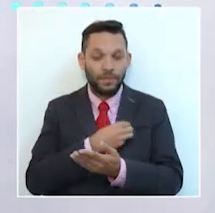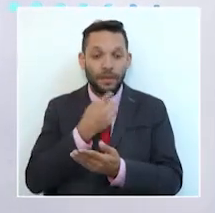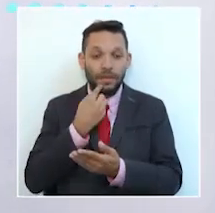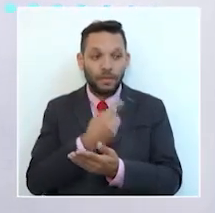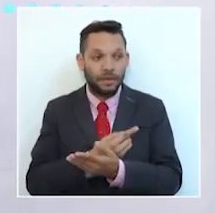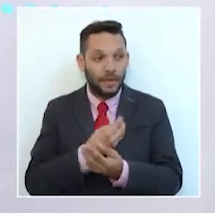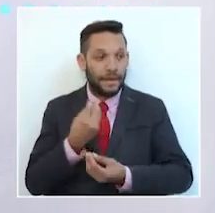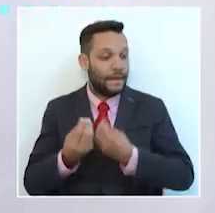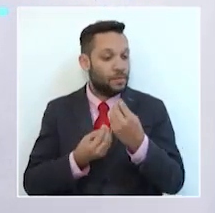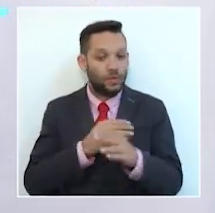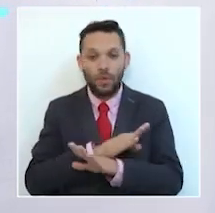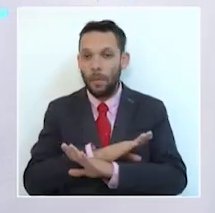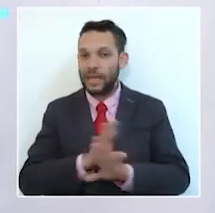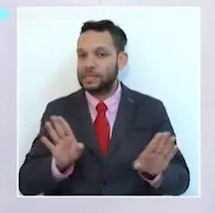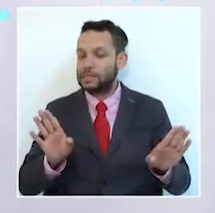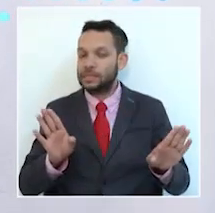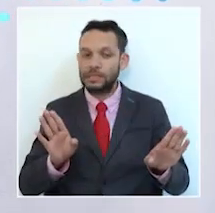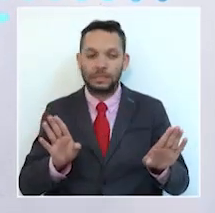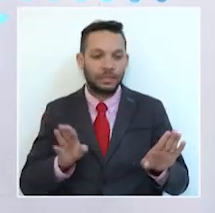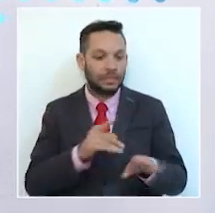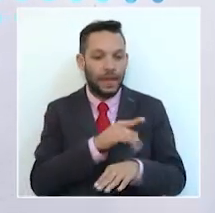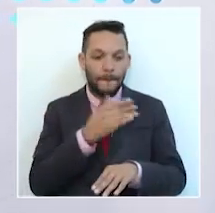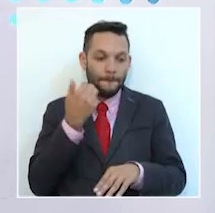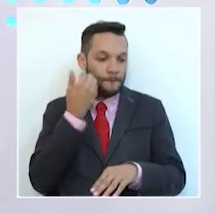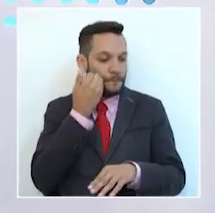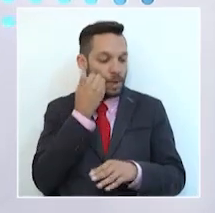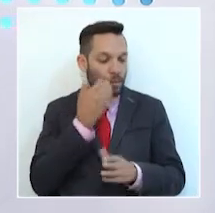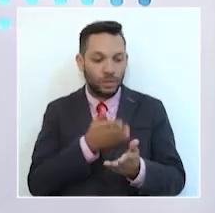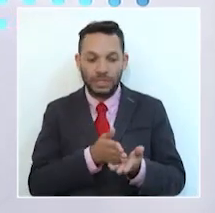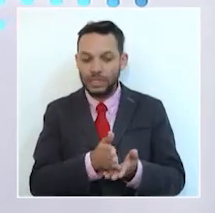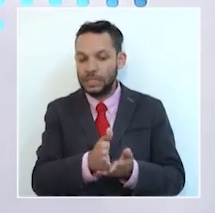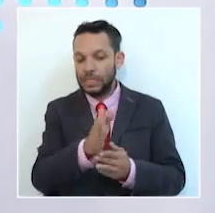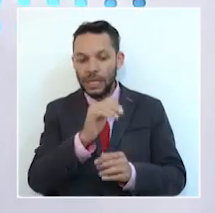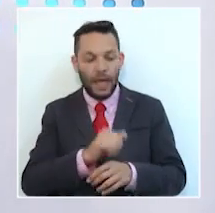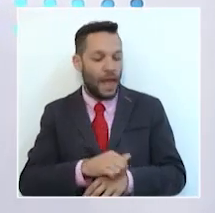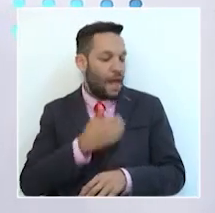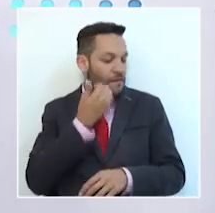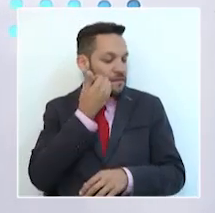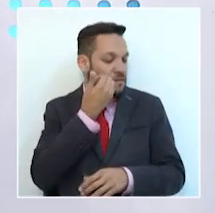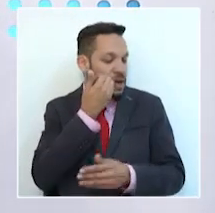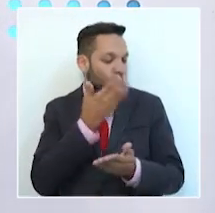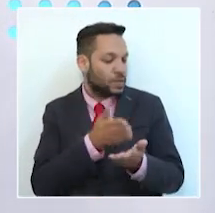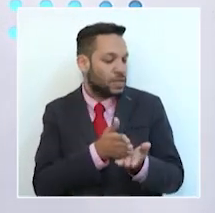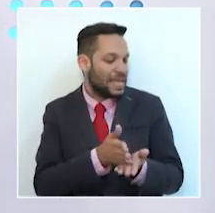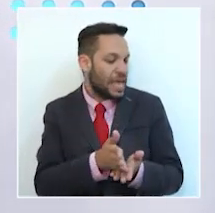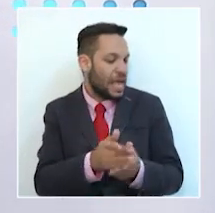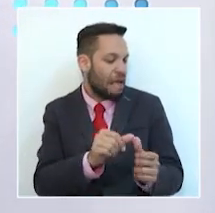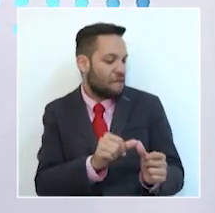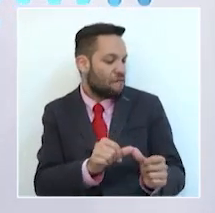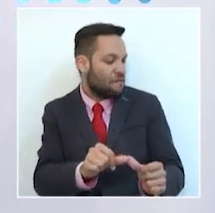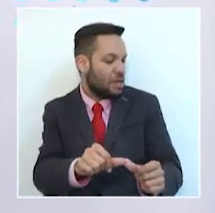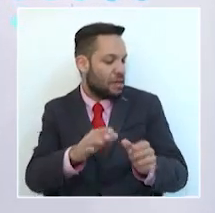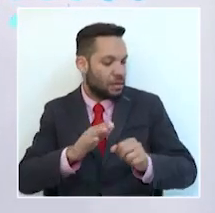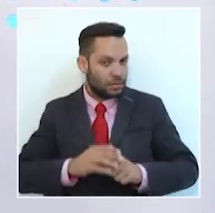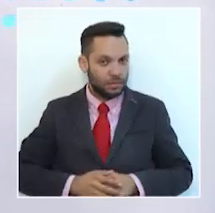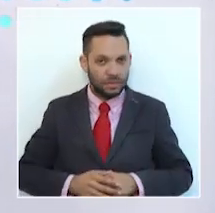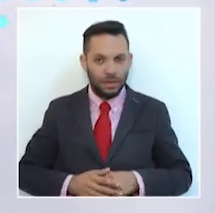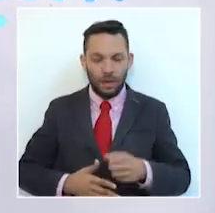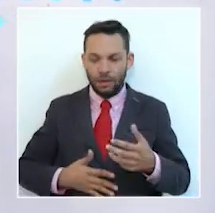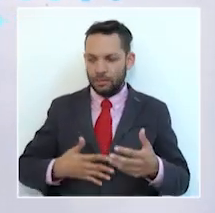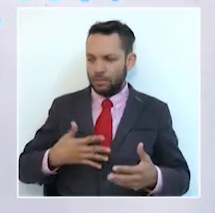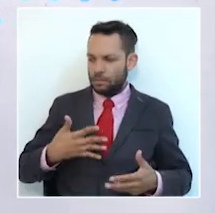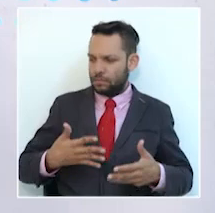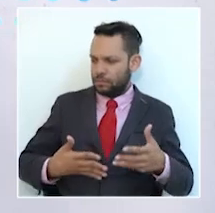nada más que hacerle lo suyo no tiene tratamiento acostúmbrese a vivir con lo que tiene estamos desconociendo